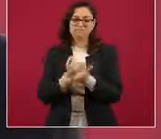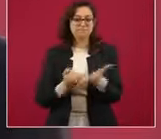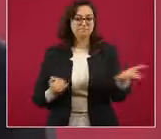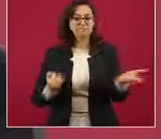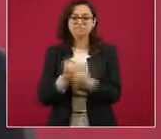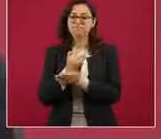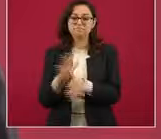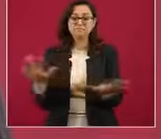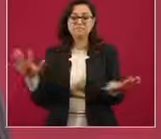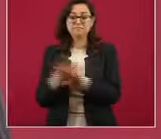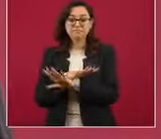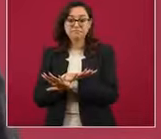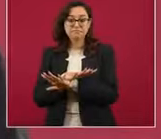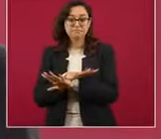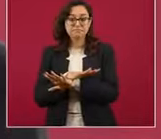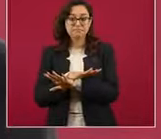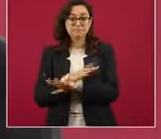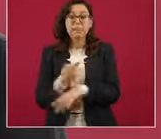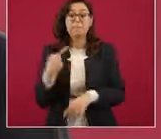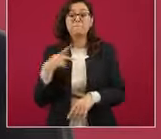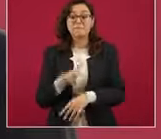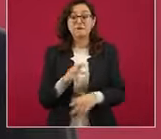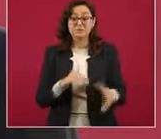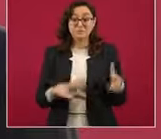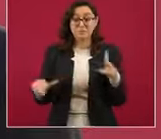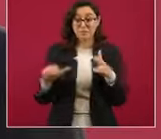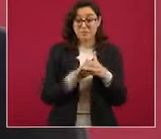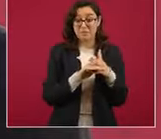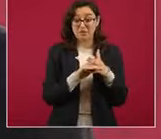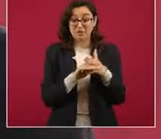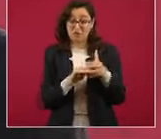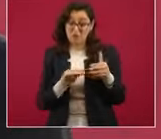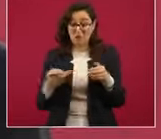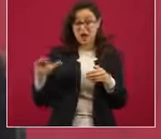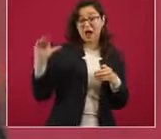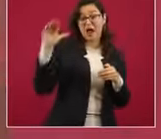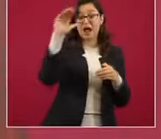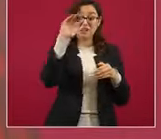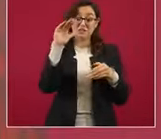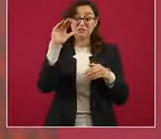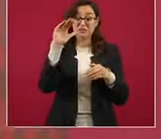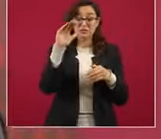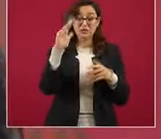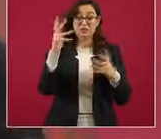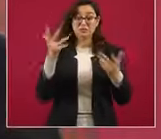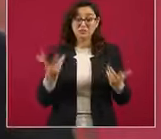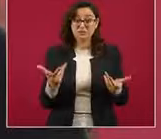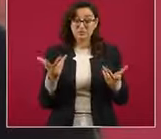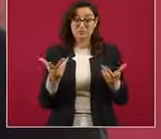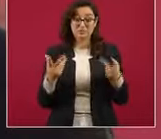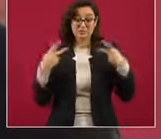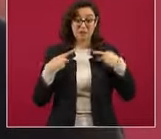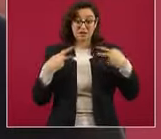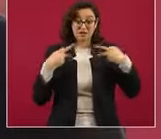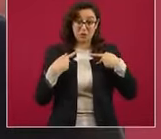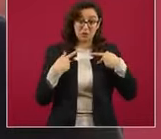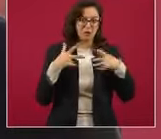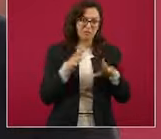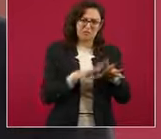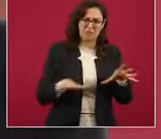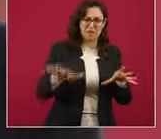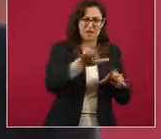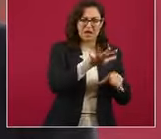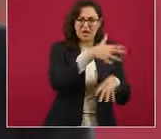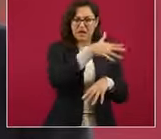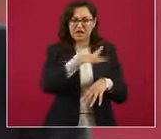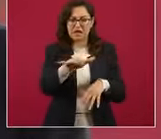estratos, sectores medios y altos de la sociedad civil y de la sociedad política no